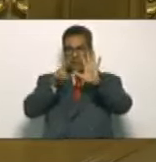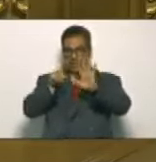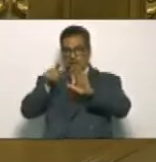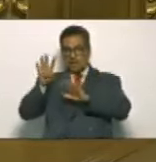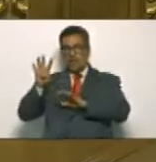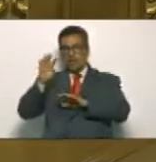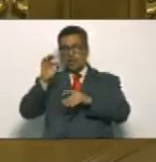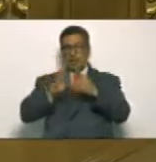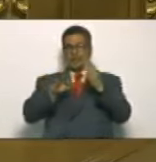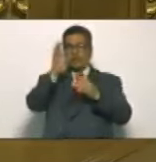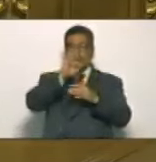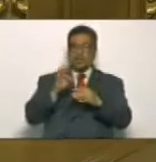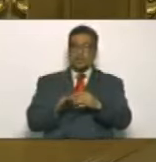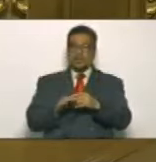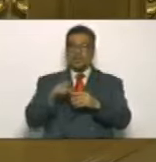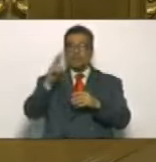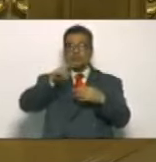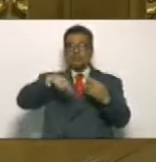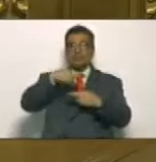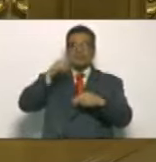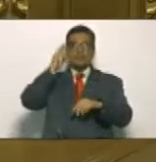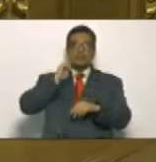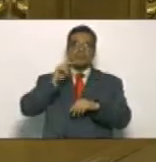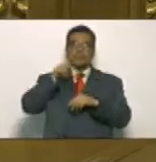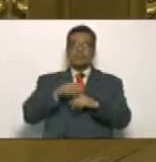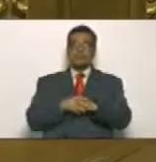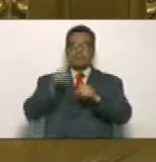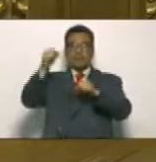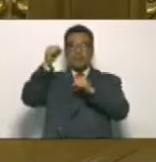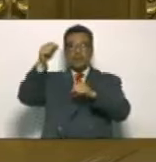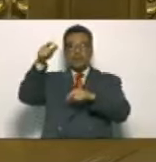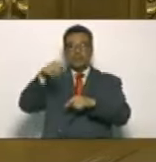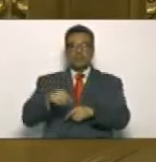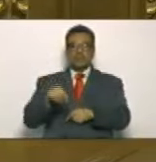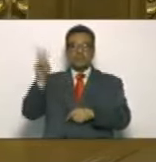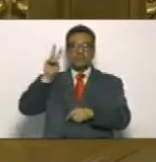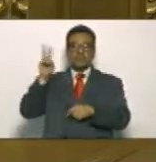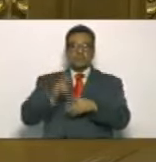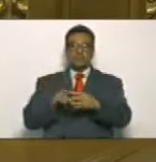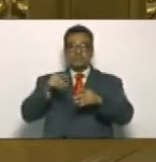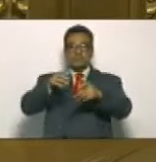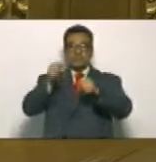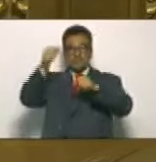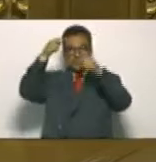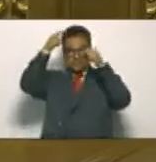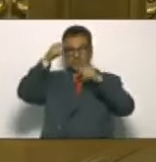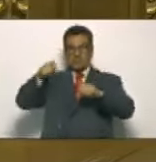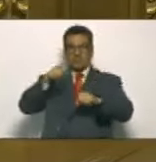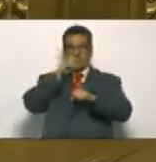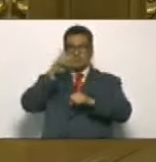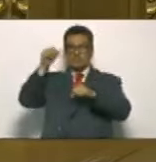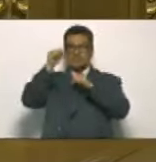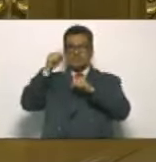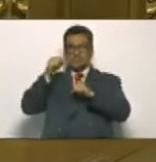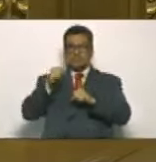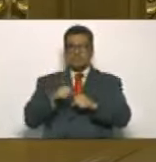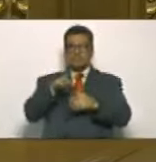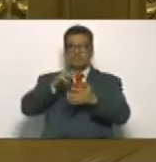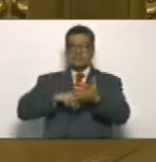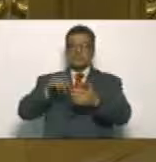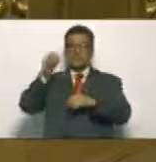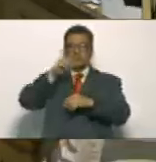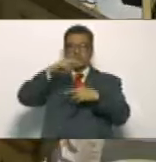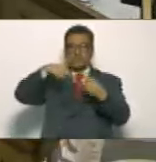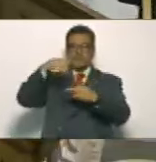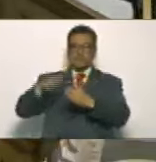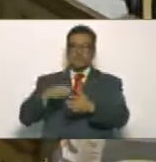y 24 de la Revolución Bolivariana. ¡Que viva Venezuela! ¡Que viva Chávez! ¡Que viva Maduro! ¡Y que viva la Revolución